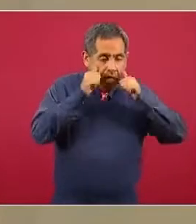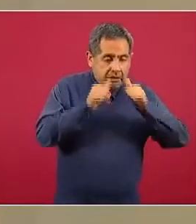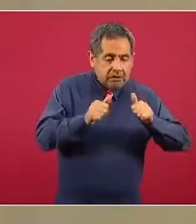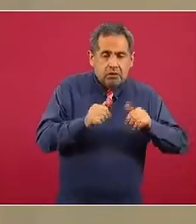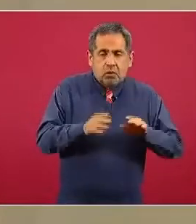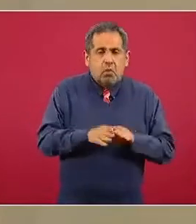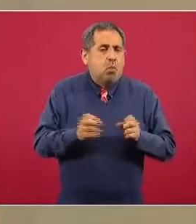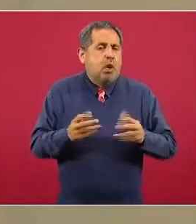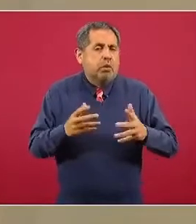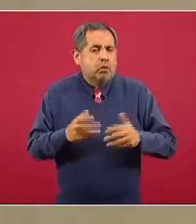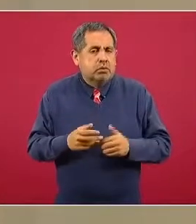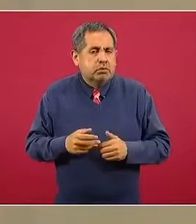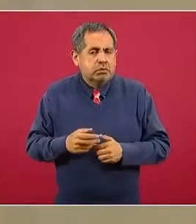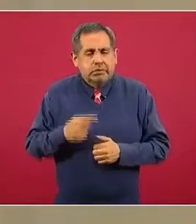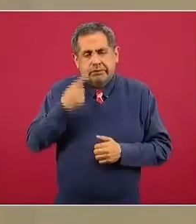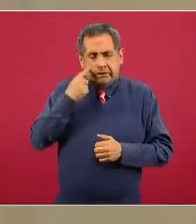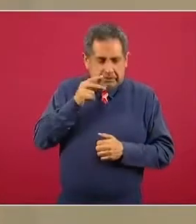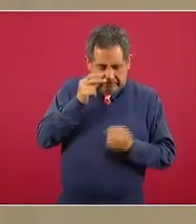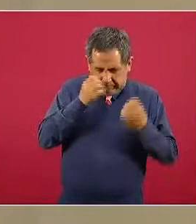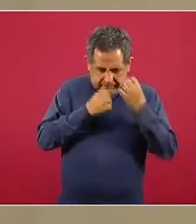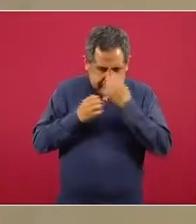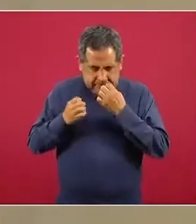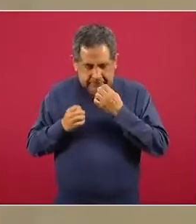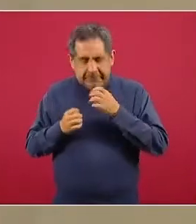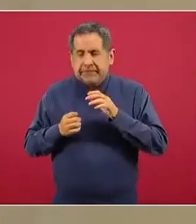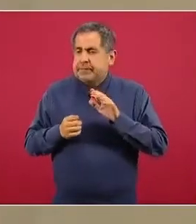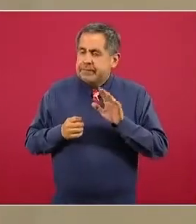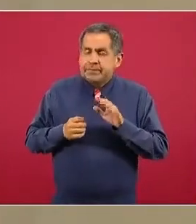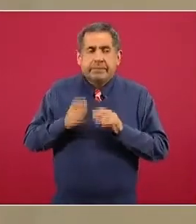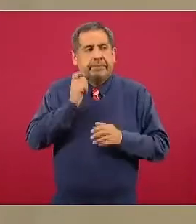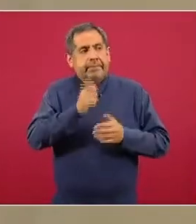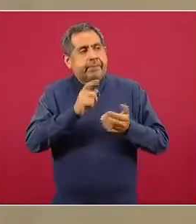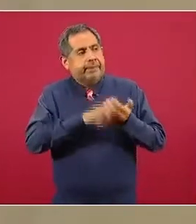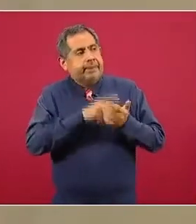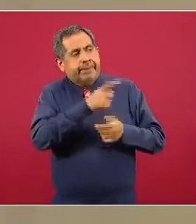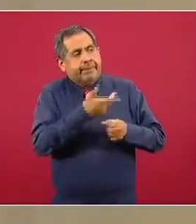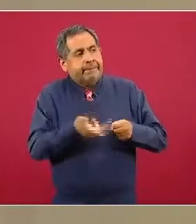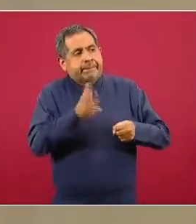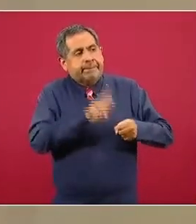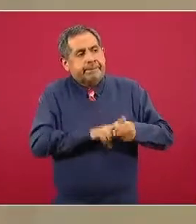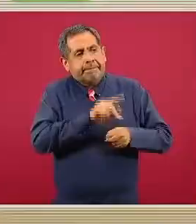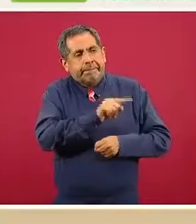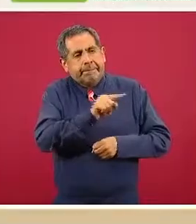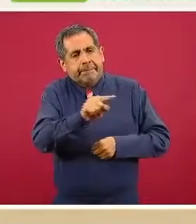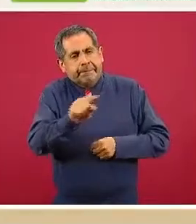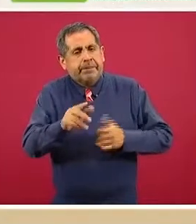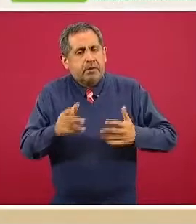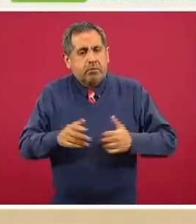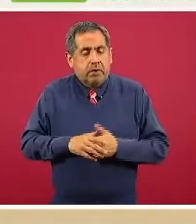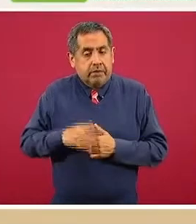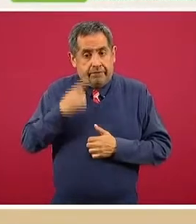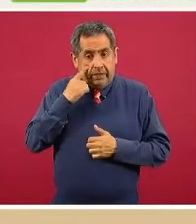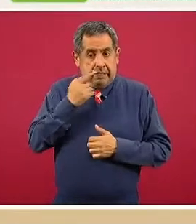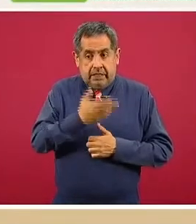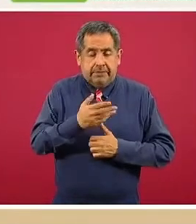permite observar también un poco la tendencia de cómo se han comportado estas hospitalizaciones. Está